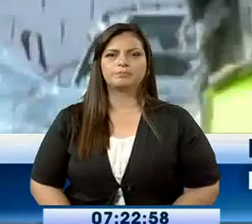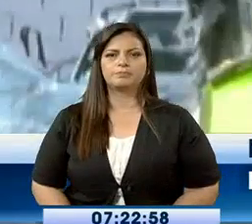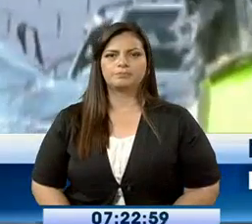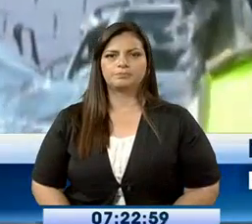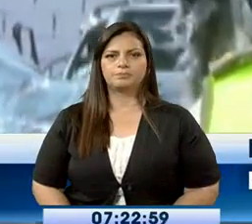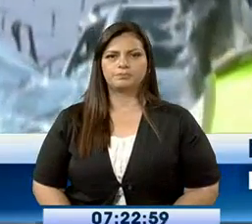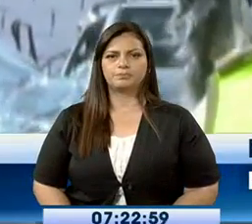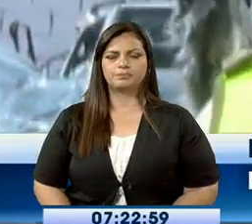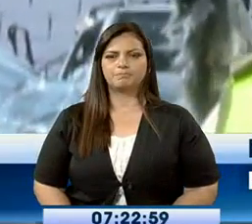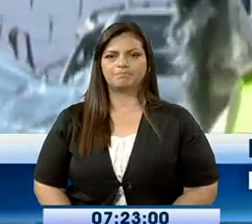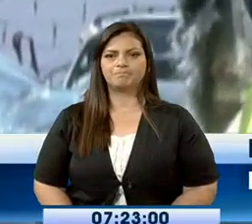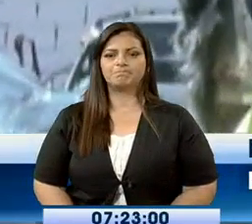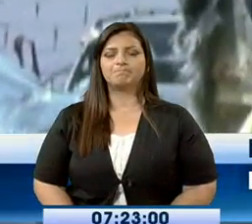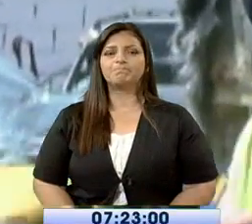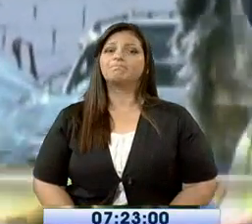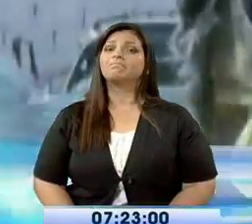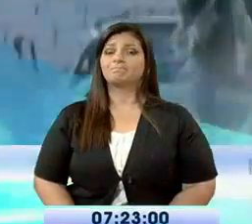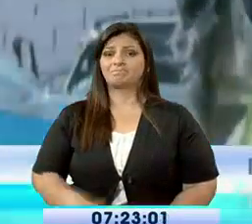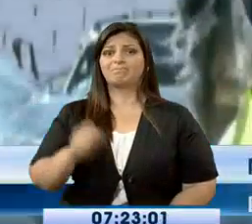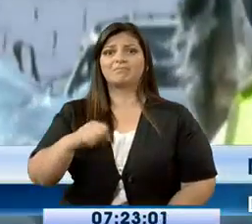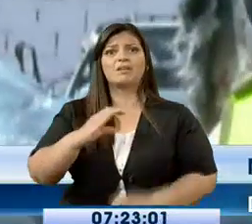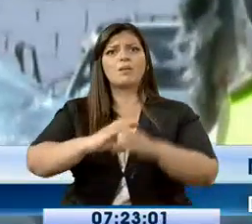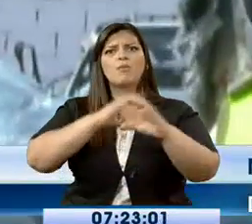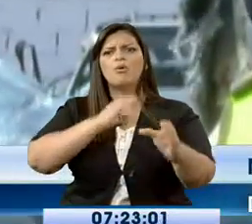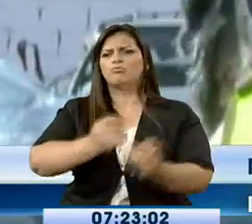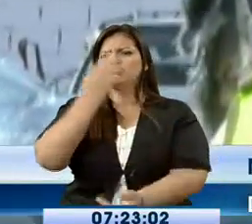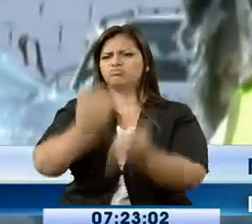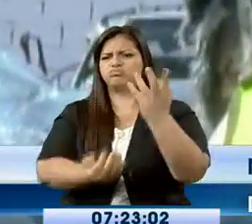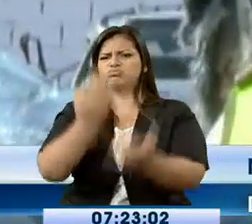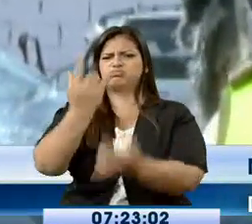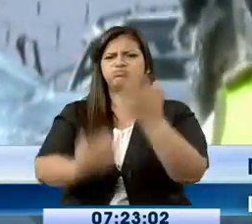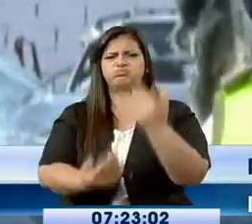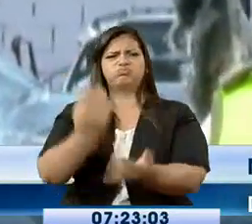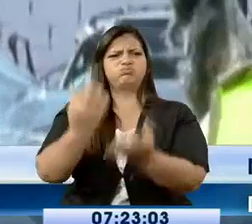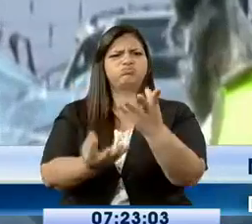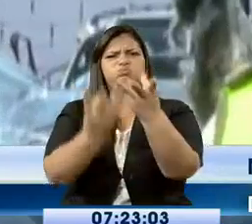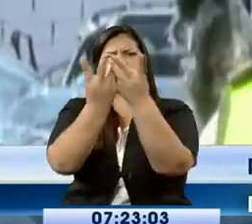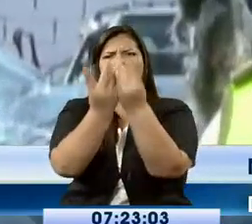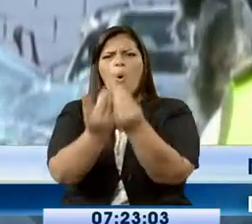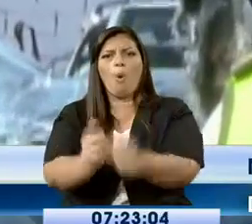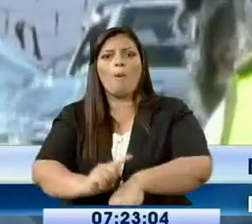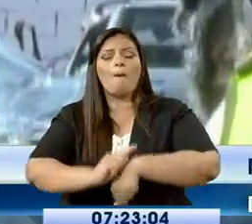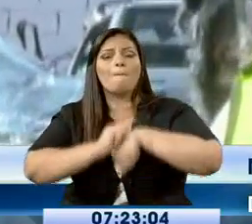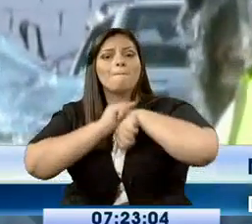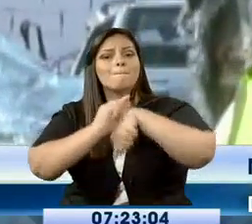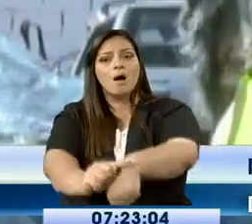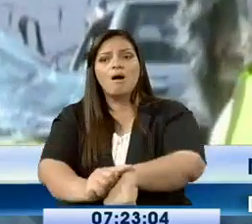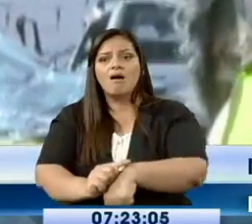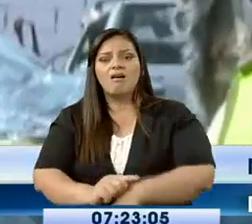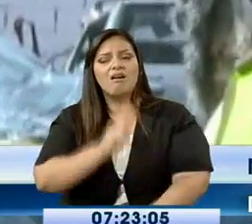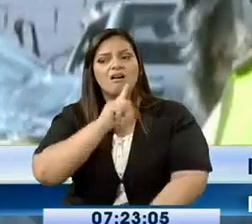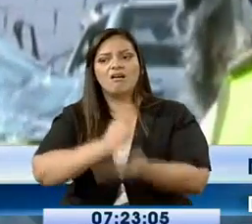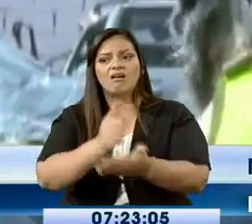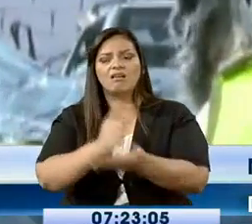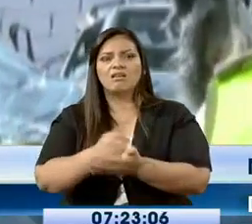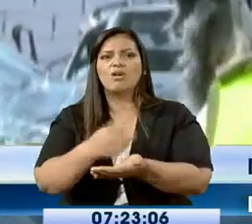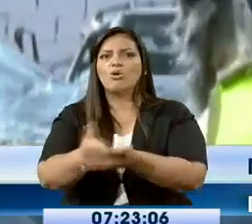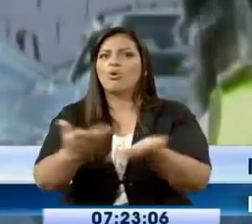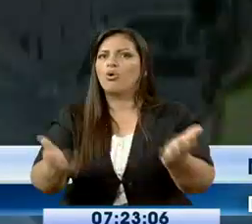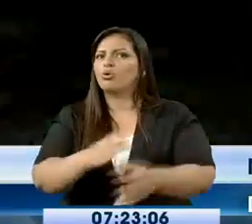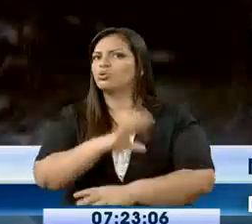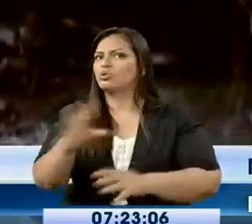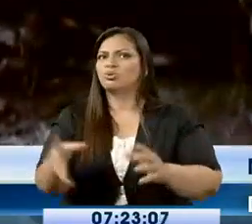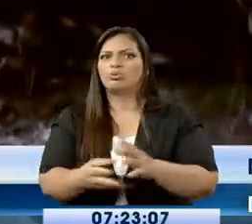Bueno, lamentablemente el fuego consumió muy rápido el bus, porque y las pertenencias en su mayoría fueron